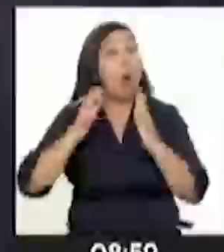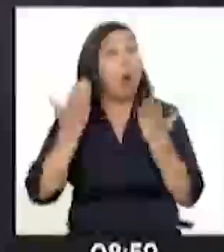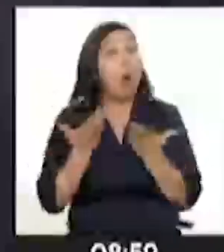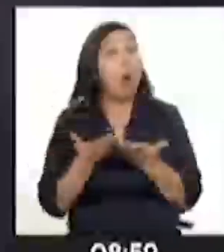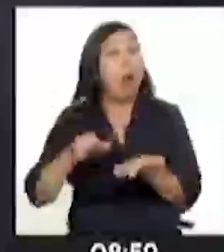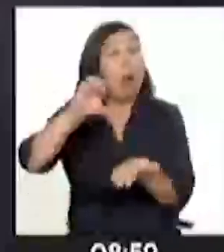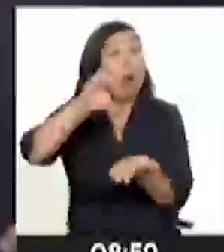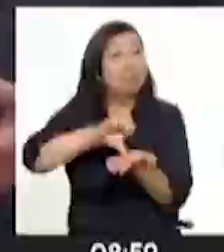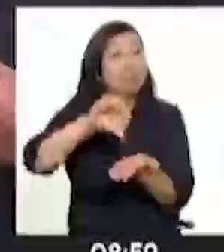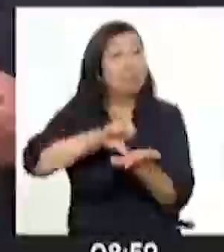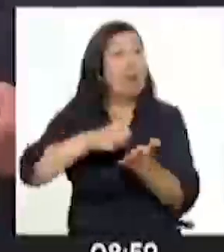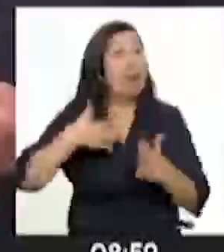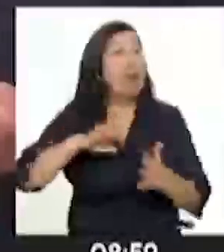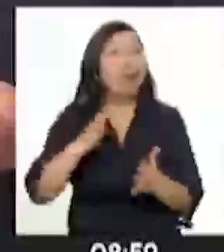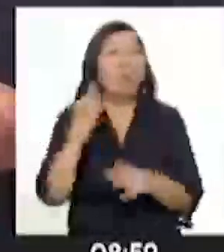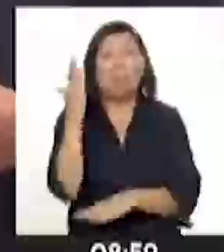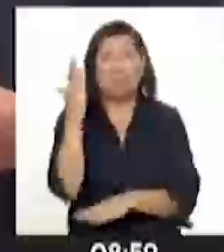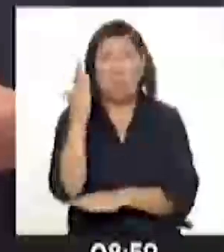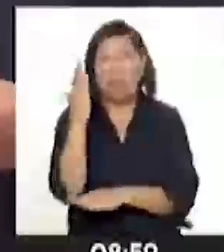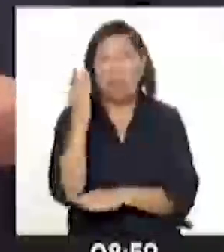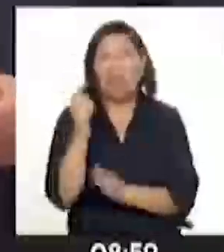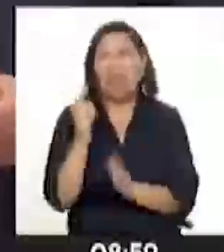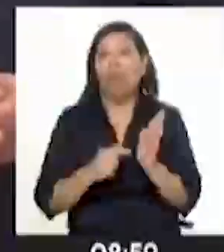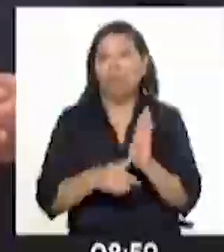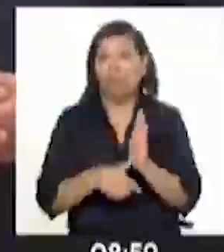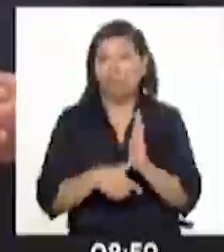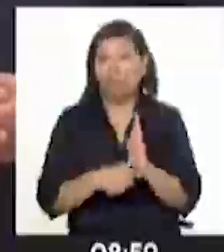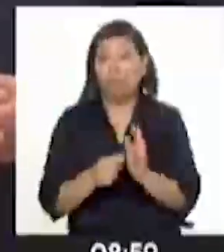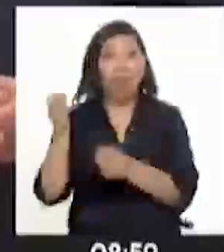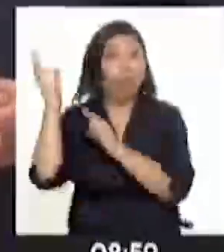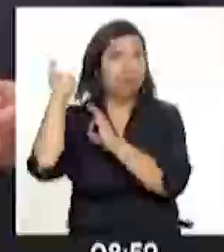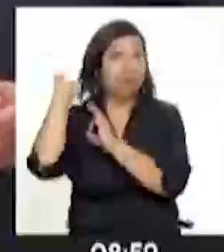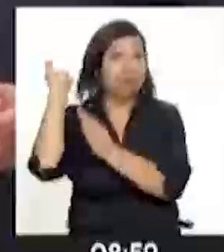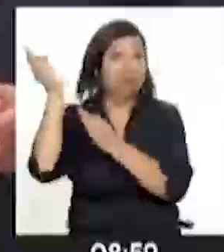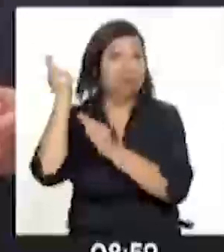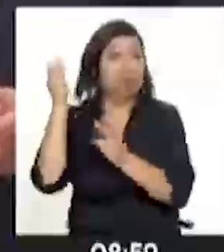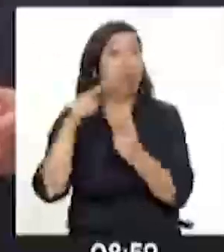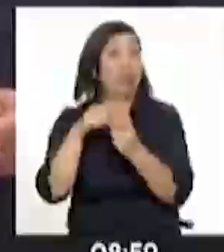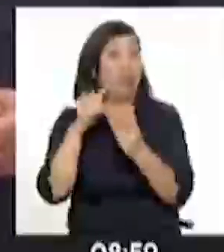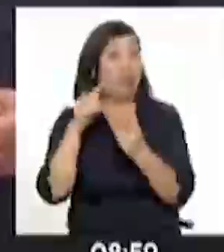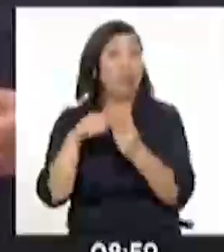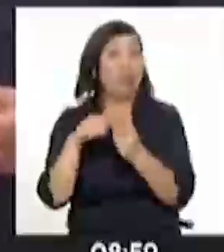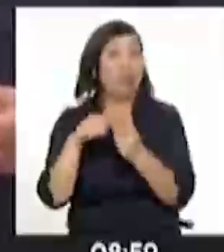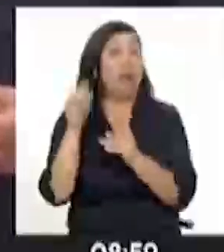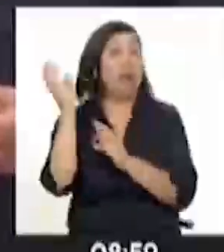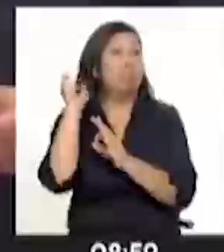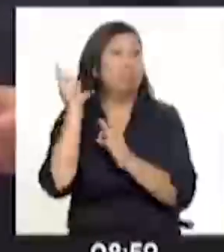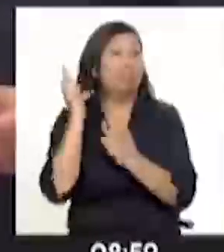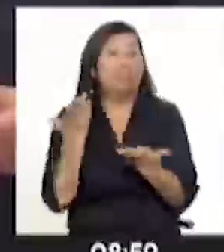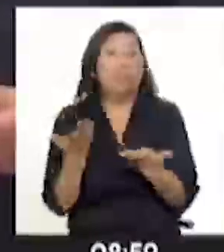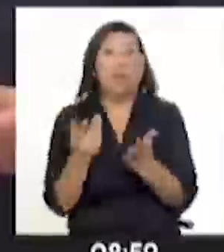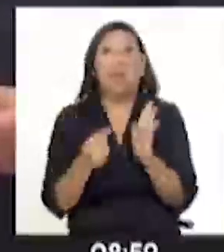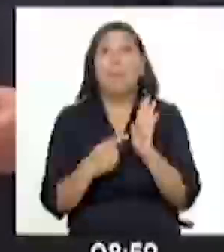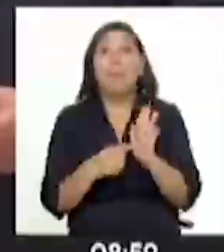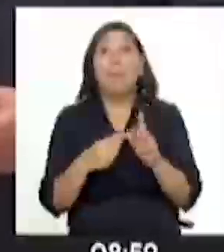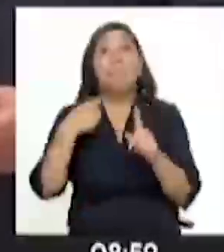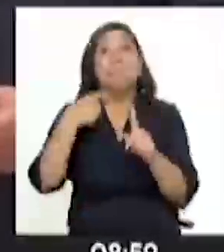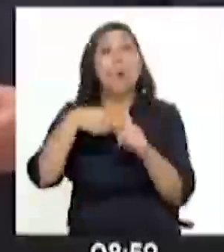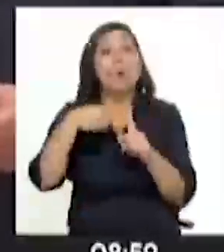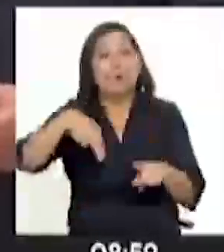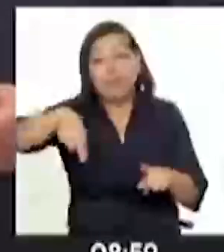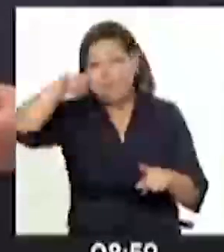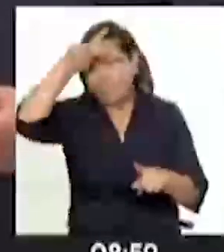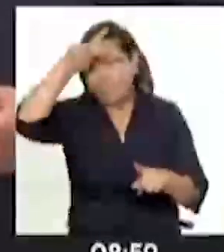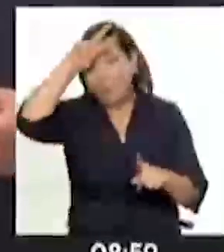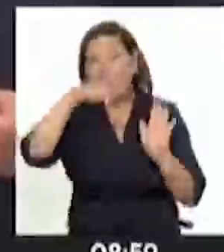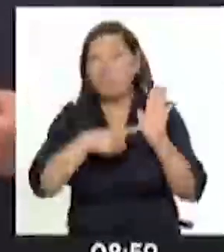mundo. Al mediodía ellos van a estar presentes en este foro que, como decía el ministro, busca afianzar entonces la imagen positiva de nuestro